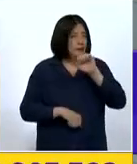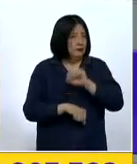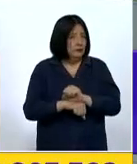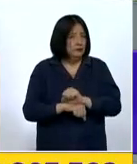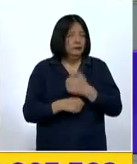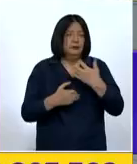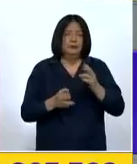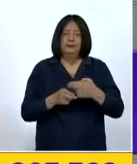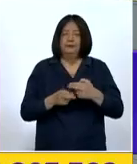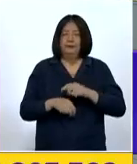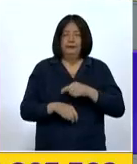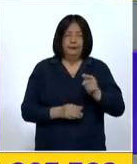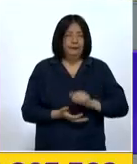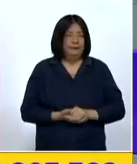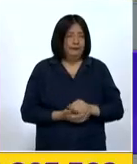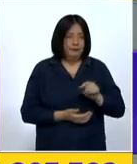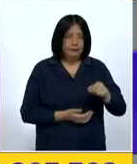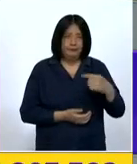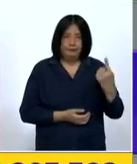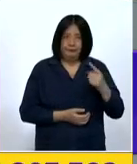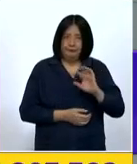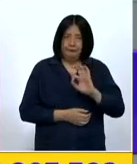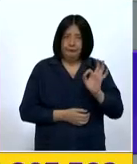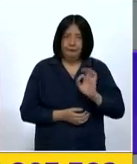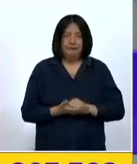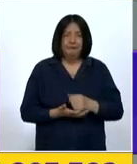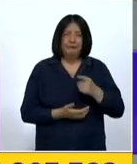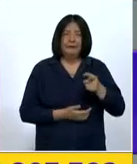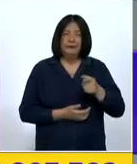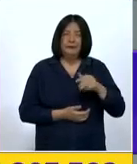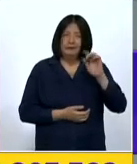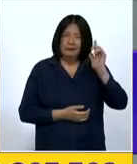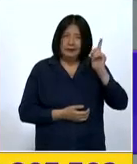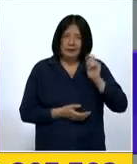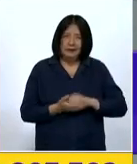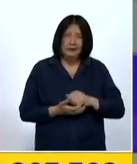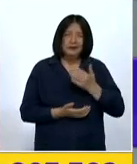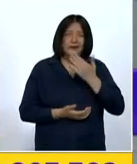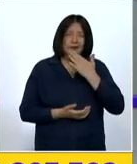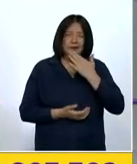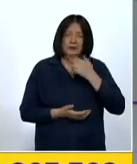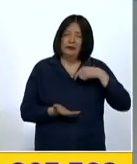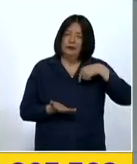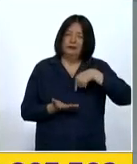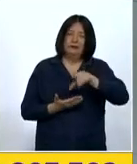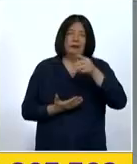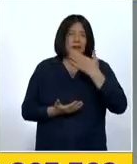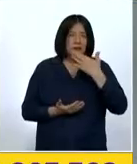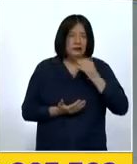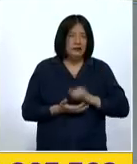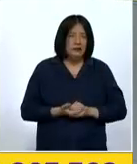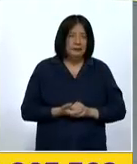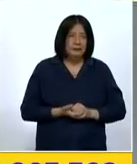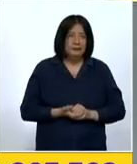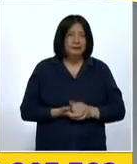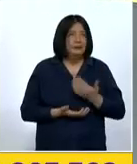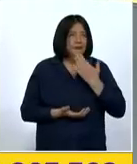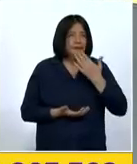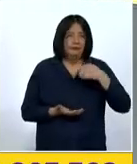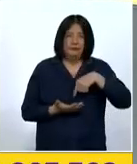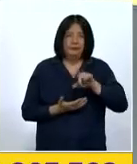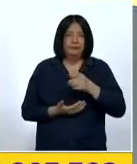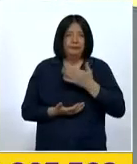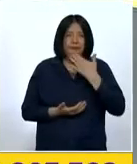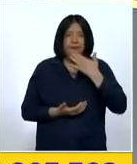cuestión de horas. Pero ellos no actuaron solos. Hay una cabeza, hubo una orden. ¿Y de quién vendría esa orden?